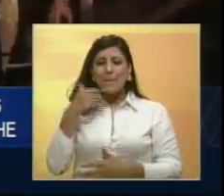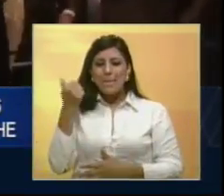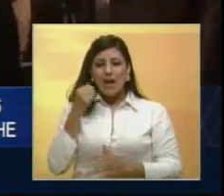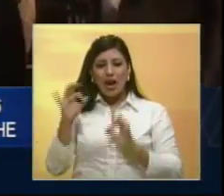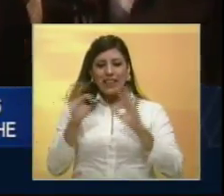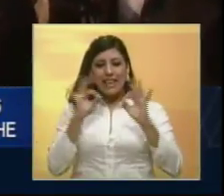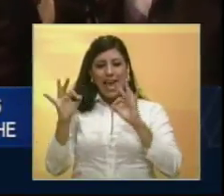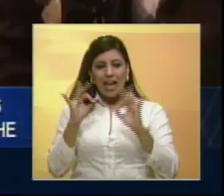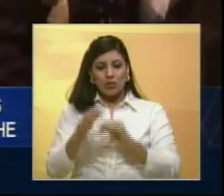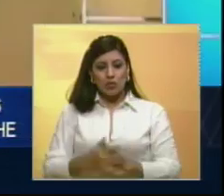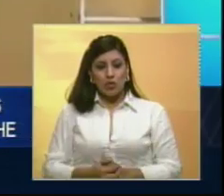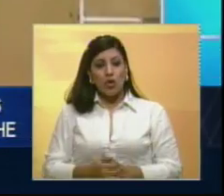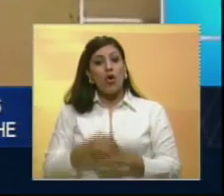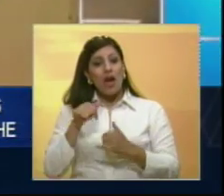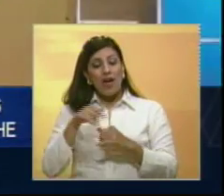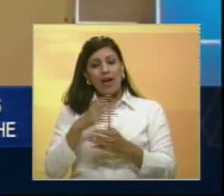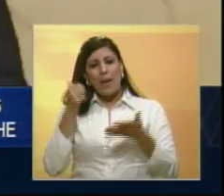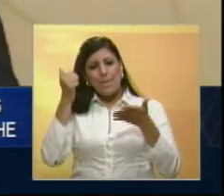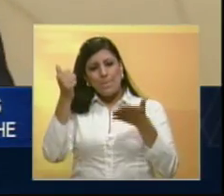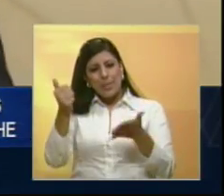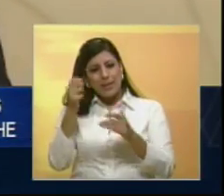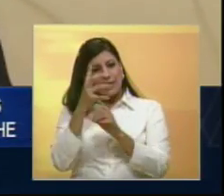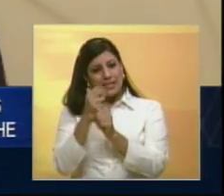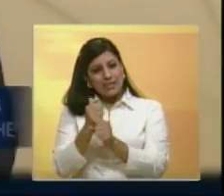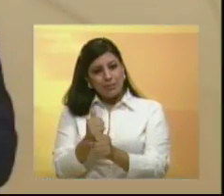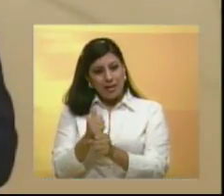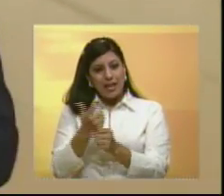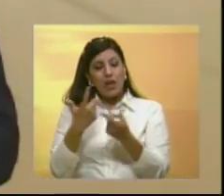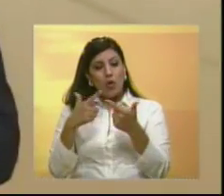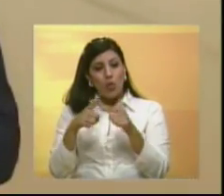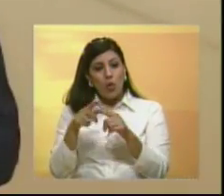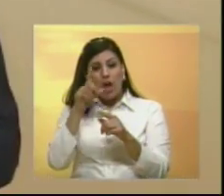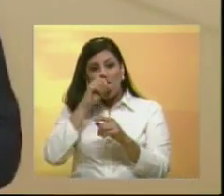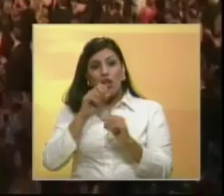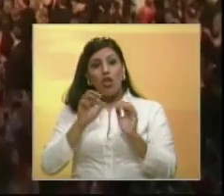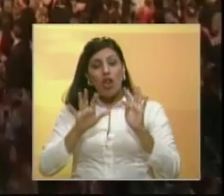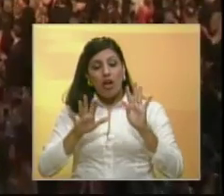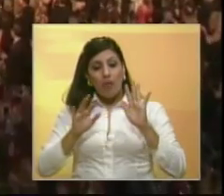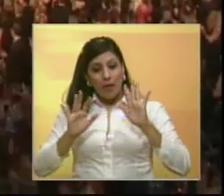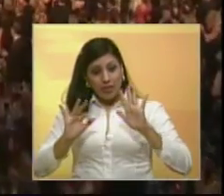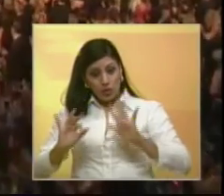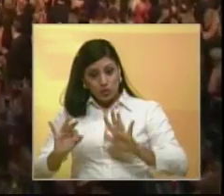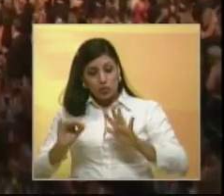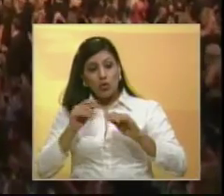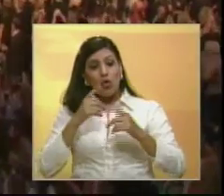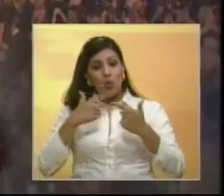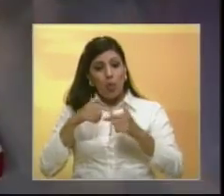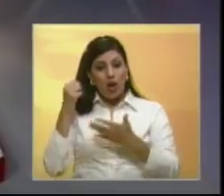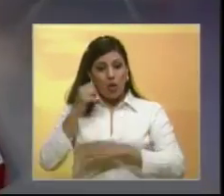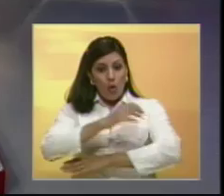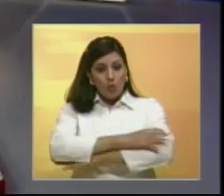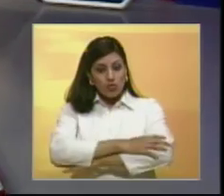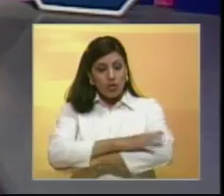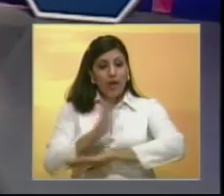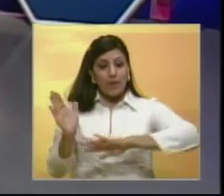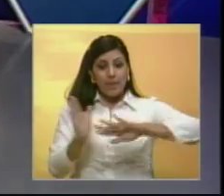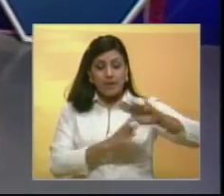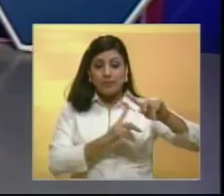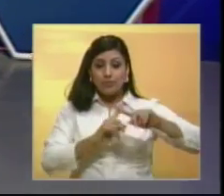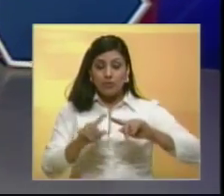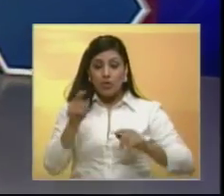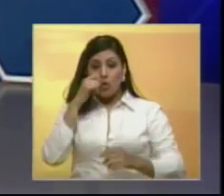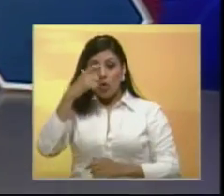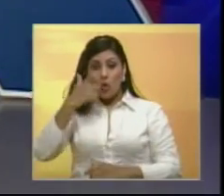Actor de Reparto. Una temporada de premios que espera con ansias la edición número 88 del Oscar. Y seguimos con